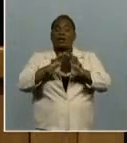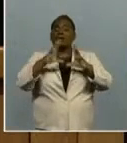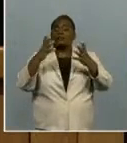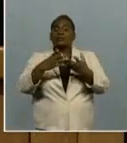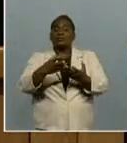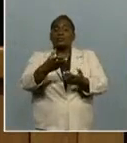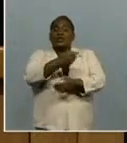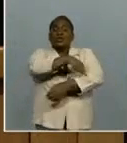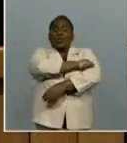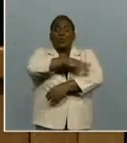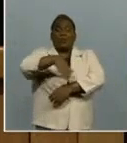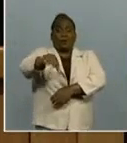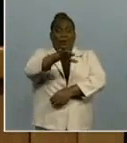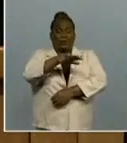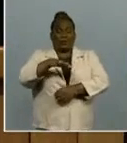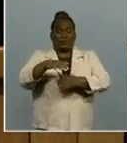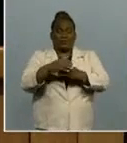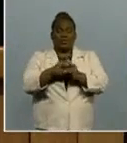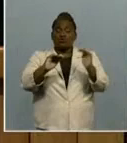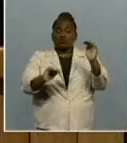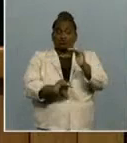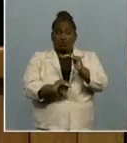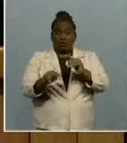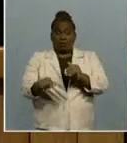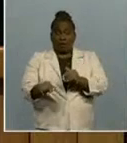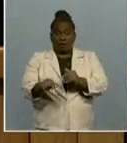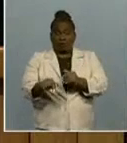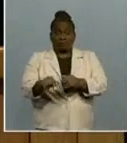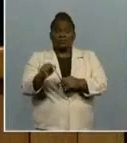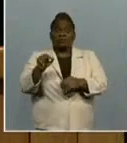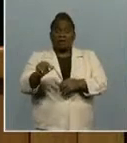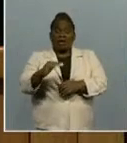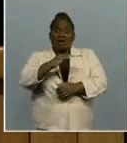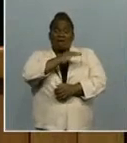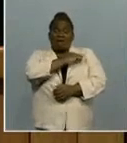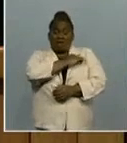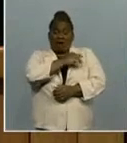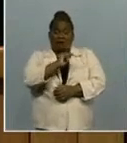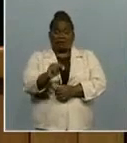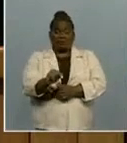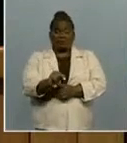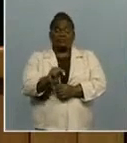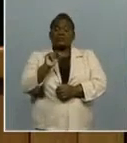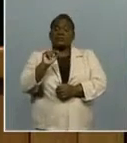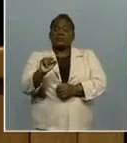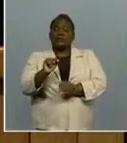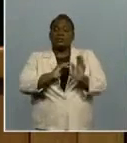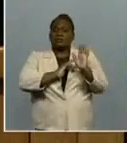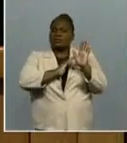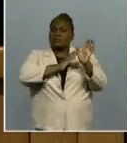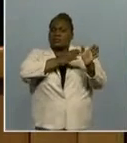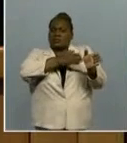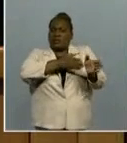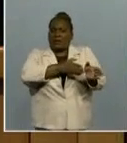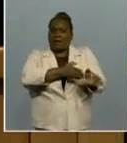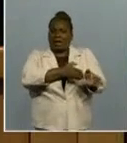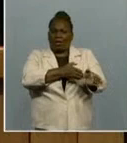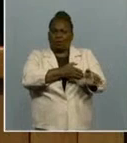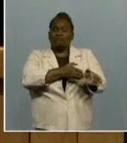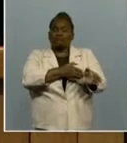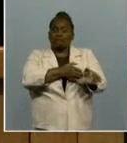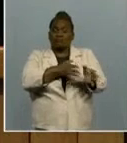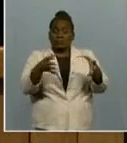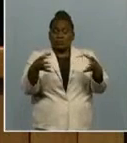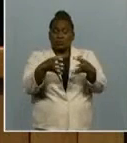bajo su mando las fuerzas armadas revolucionarias se convirtieron en el más disciplinado y eficiente de la